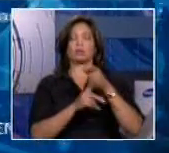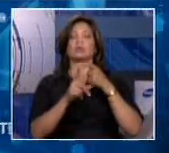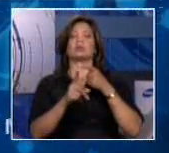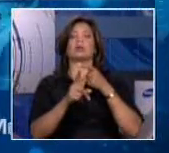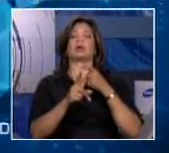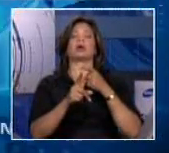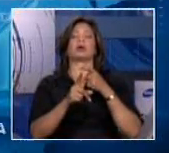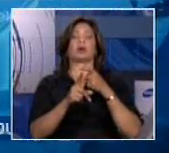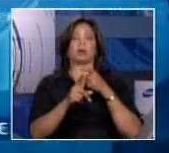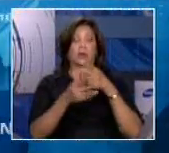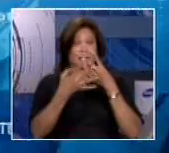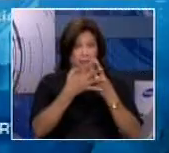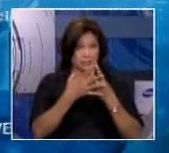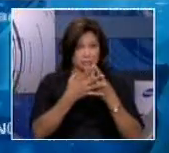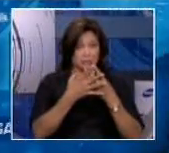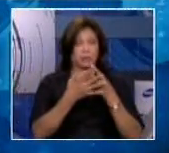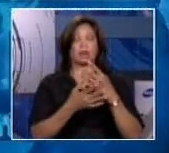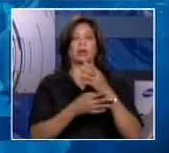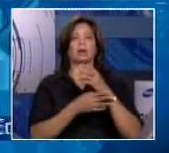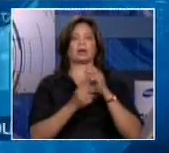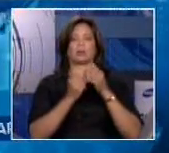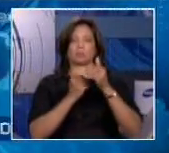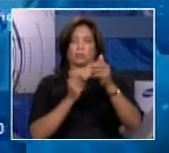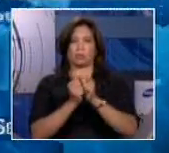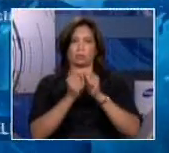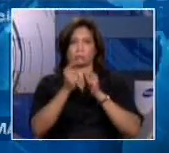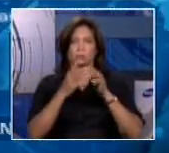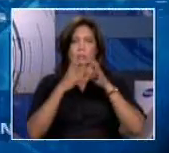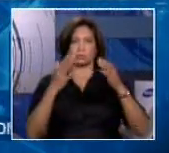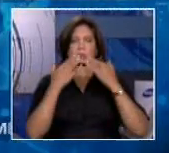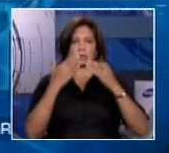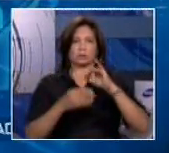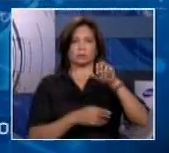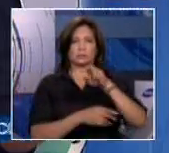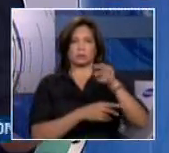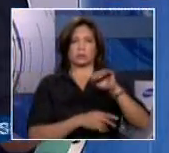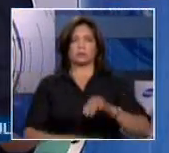Najayo, Horacio, es todo por el momento. Retorno contigo. Muchísimas gracias, Jenny. Buenas noches para ti.